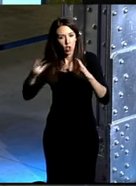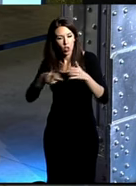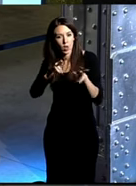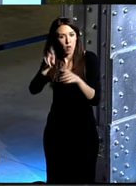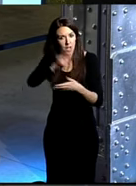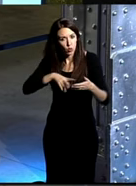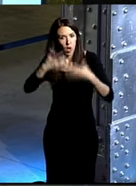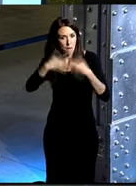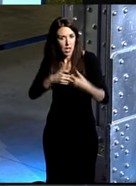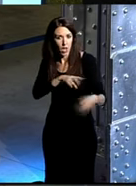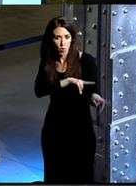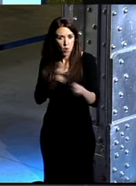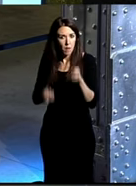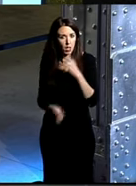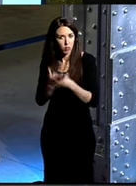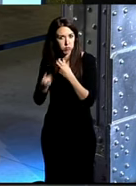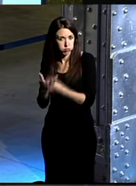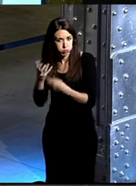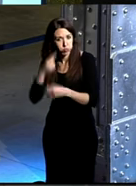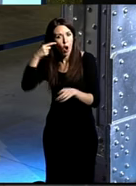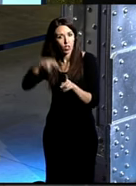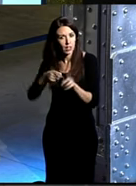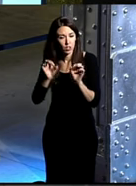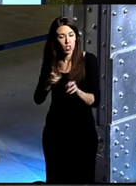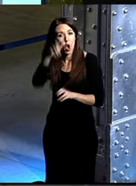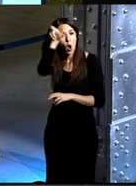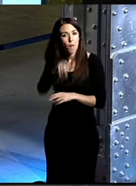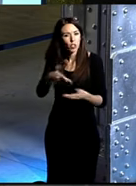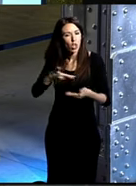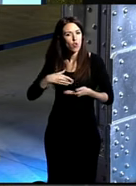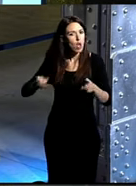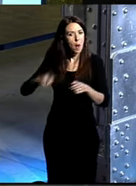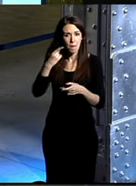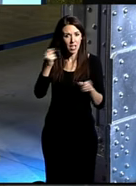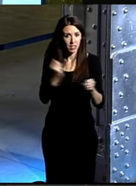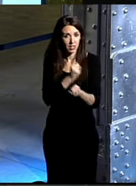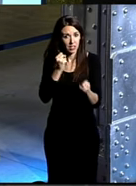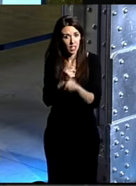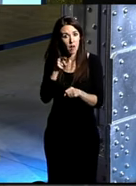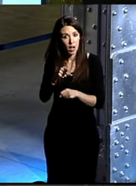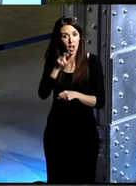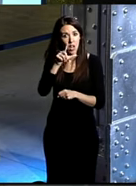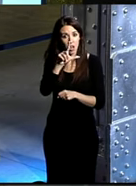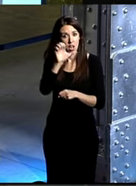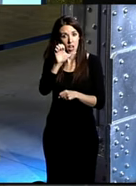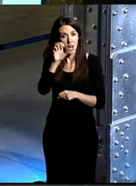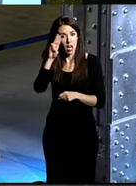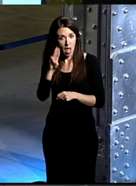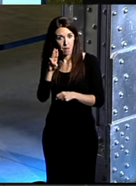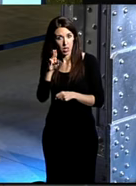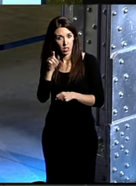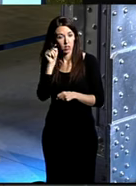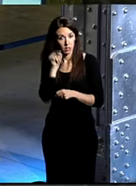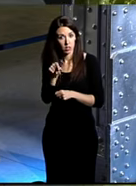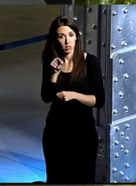nuevas lecturas, de nuevas máquinas de producir sentido. Y la persona que más nos está ayudando a trabajar en esta dirección se llama Lev Manovich.